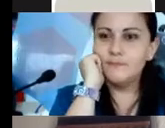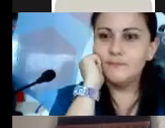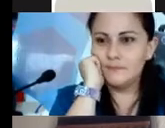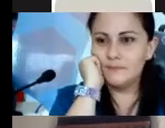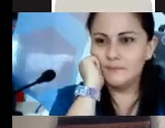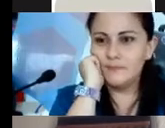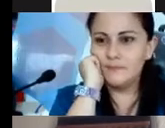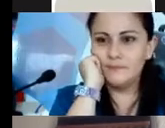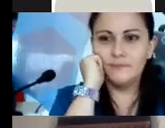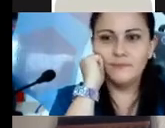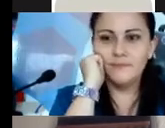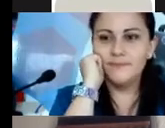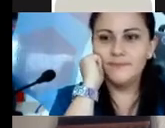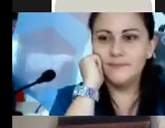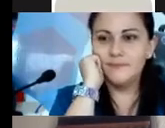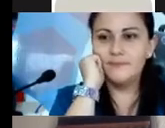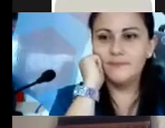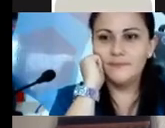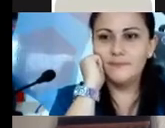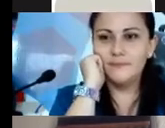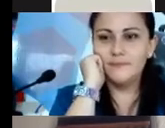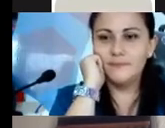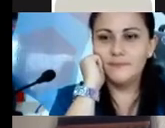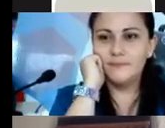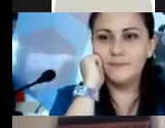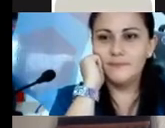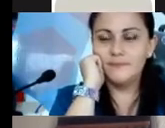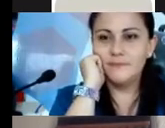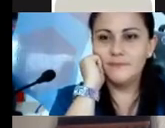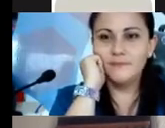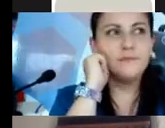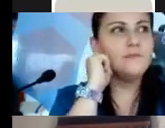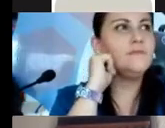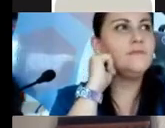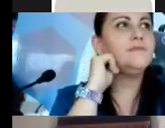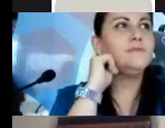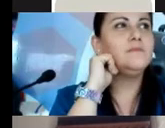parálisis cerebral Gross Motor 5, que dimos ya con ustedes, la mayoría de ustedes,